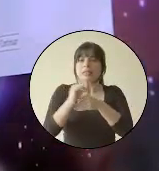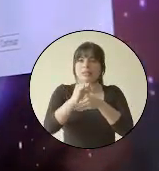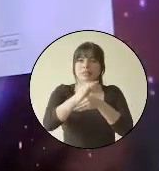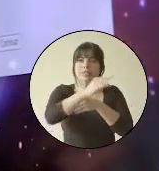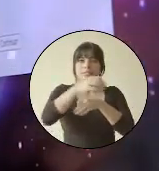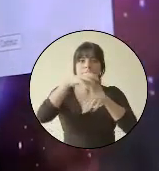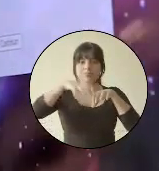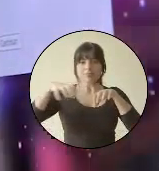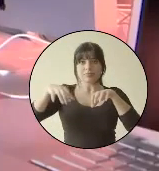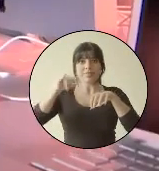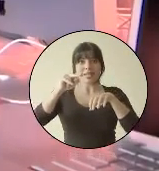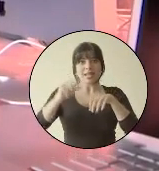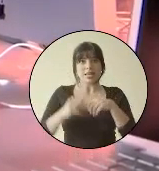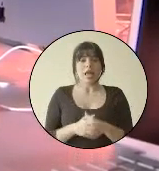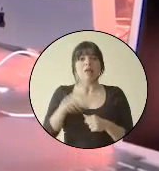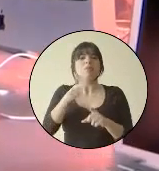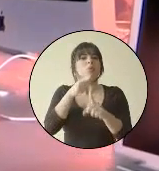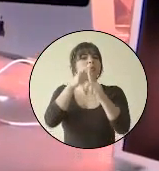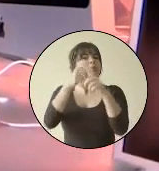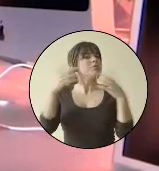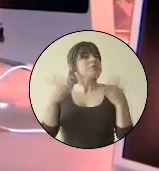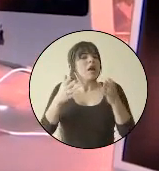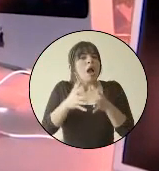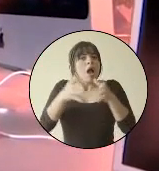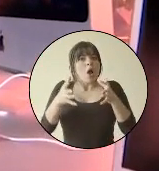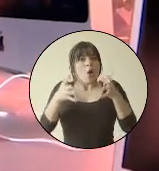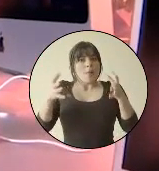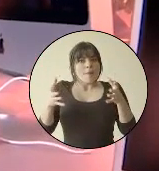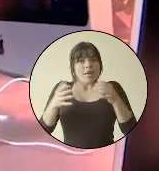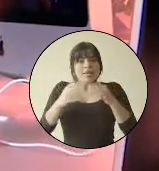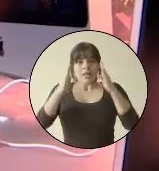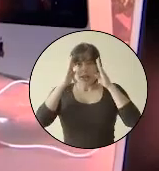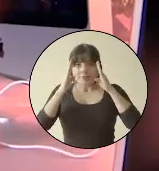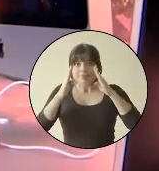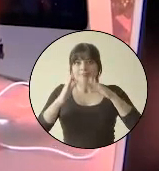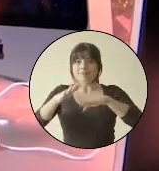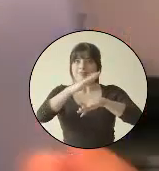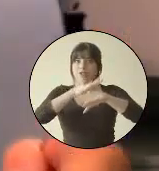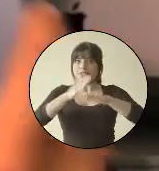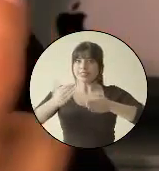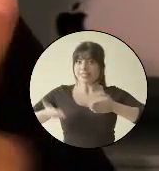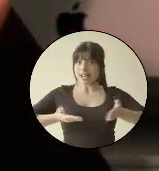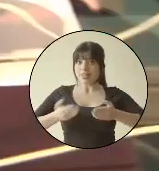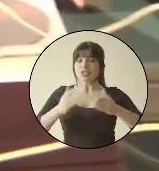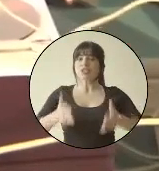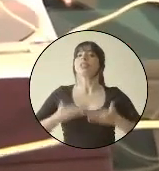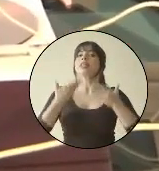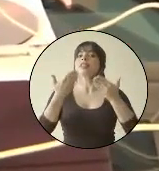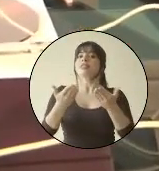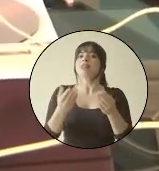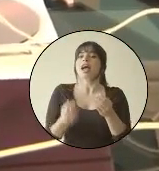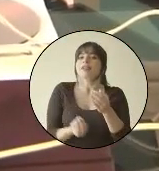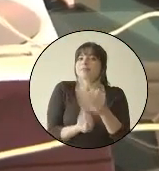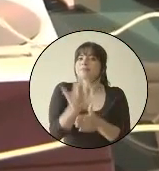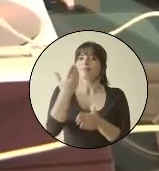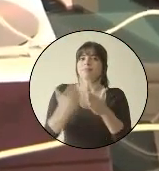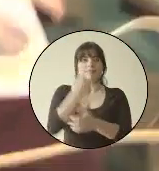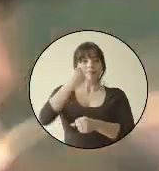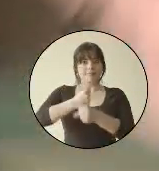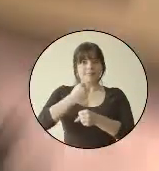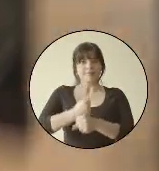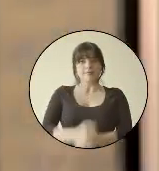de los centros INAH, con el propósito de incrementar la cobertura de los servicios y promover la generación